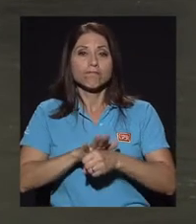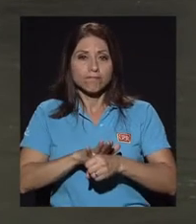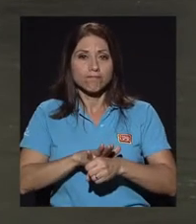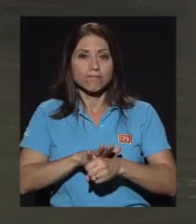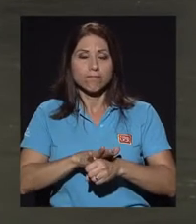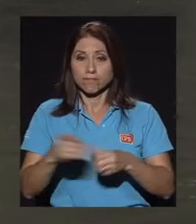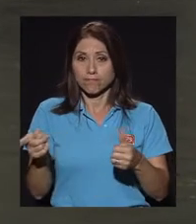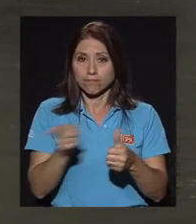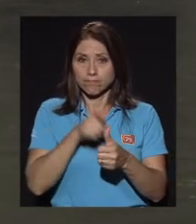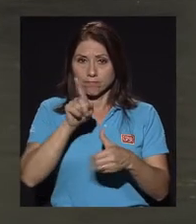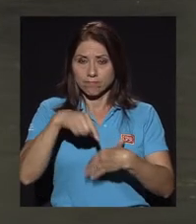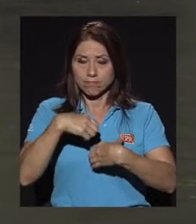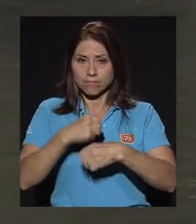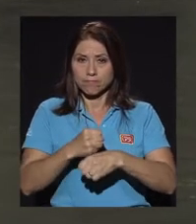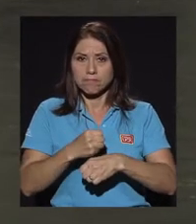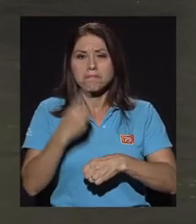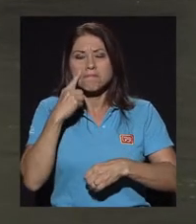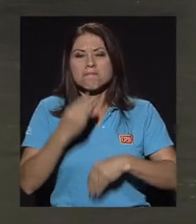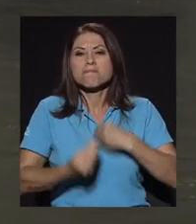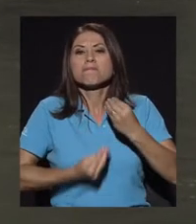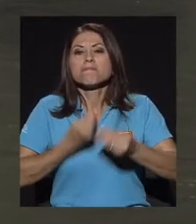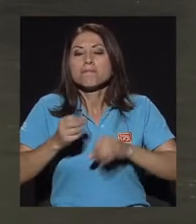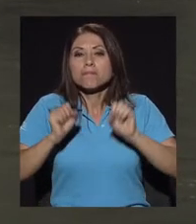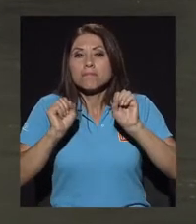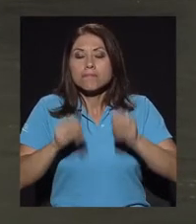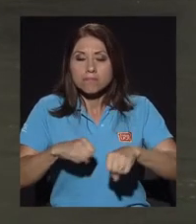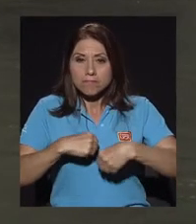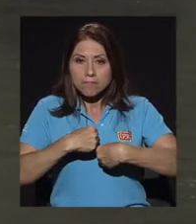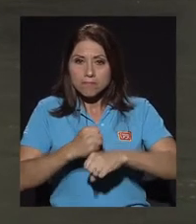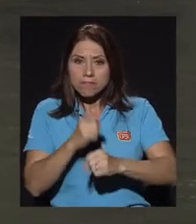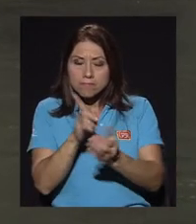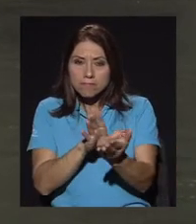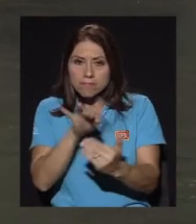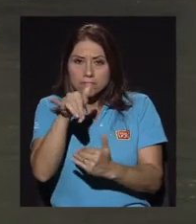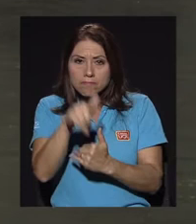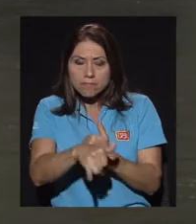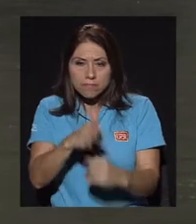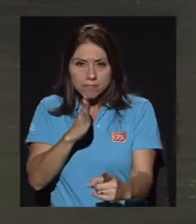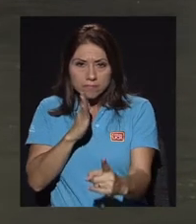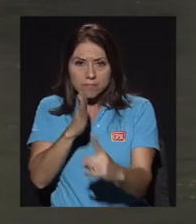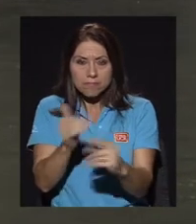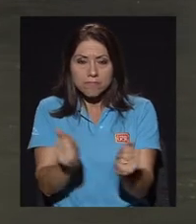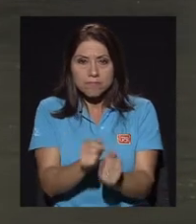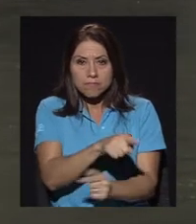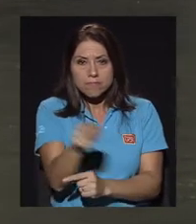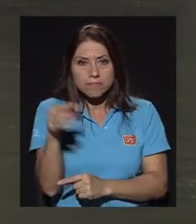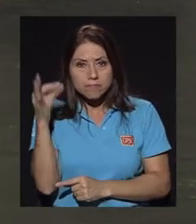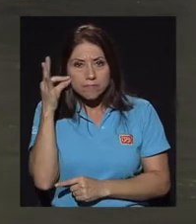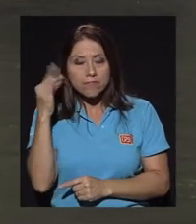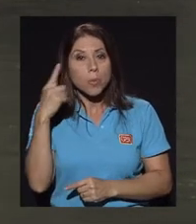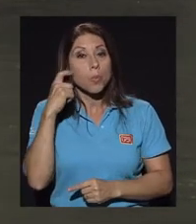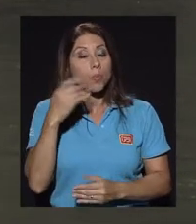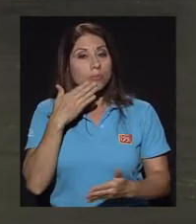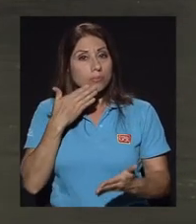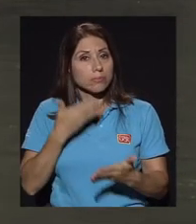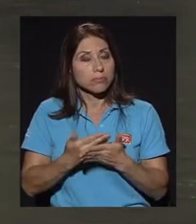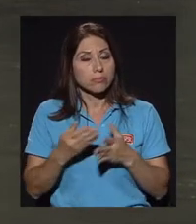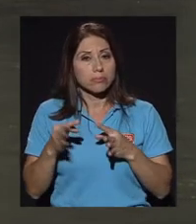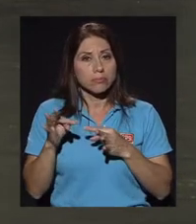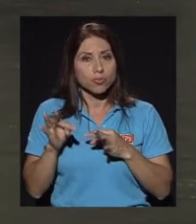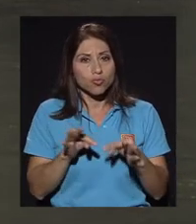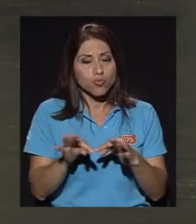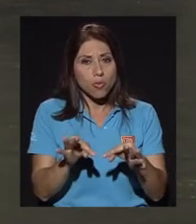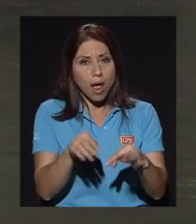vamos a hacer es ver cómo podemos generar un proyecto directamente con ellas, porque sería bueno que